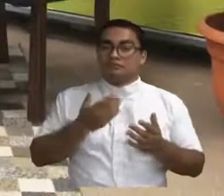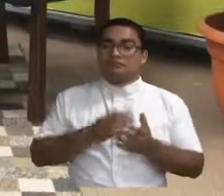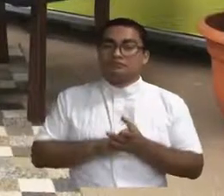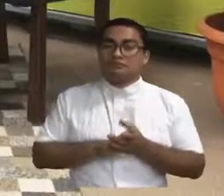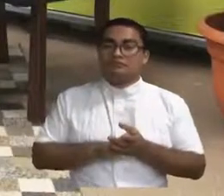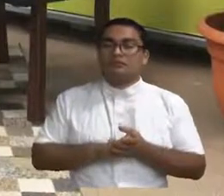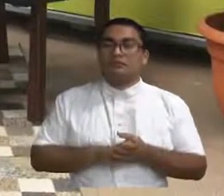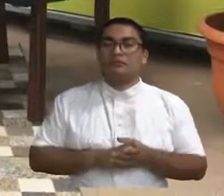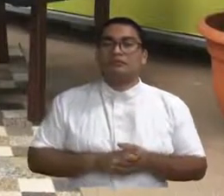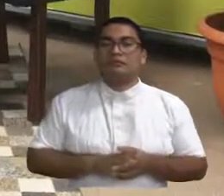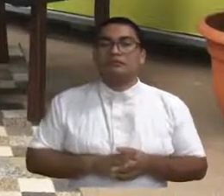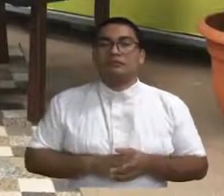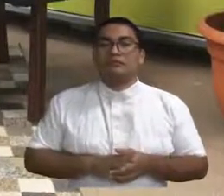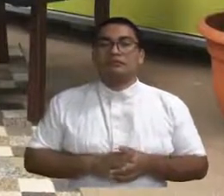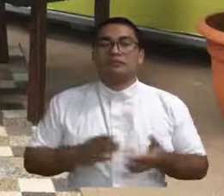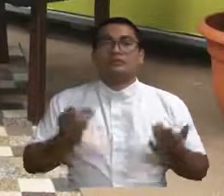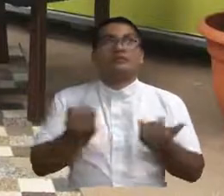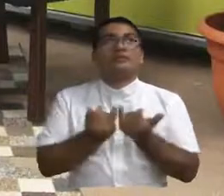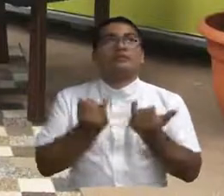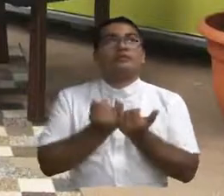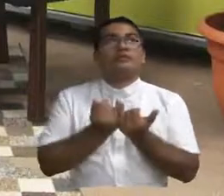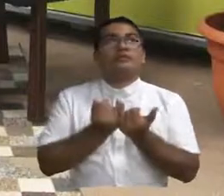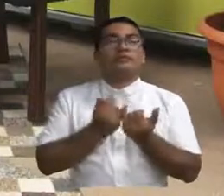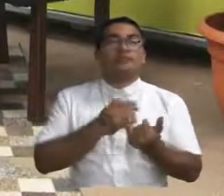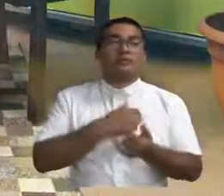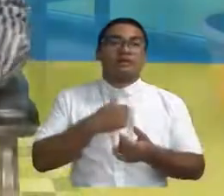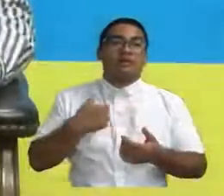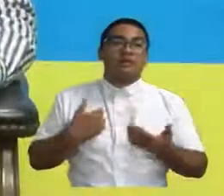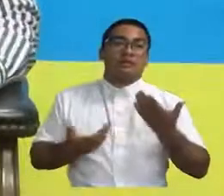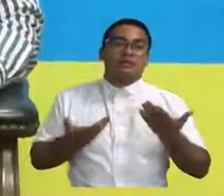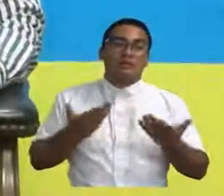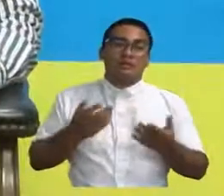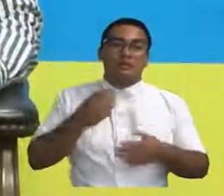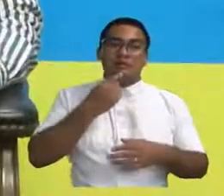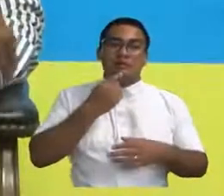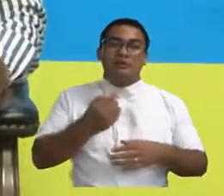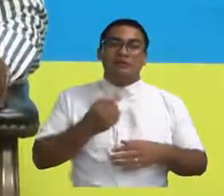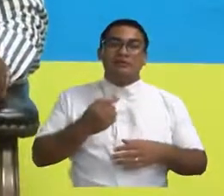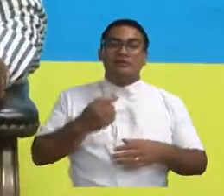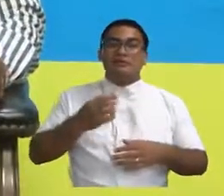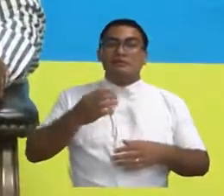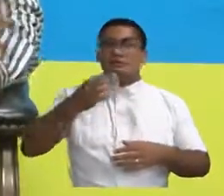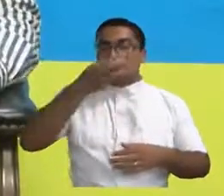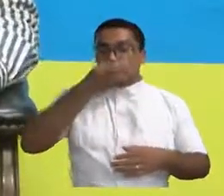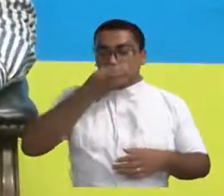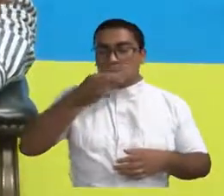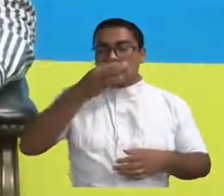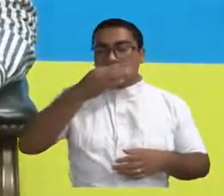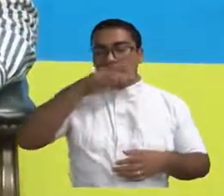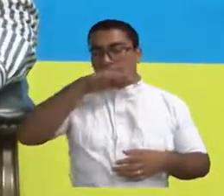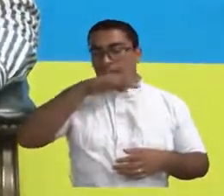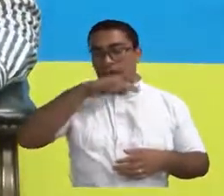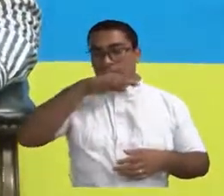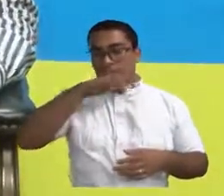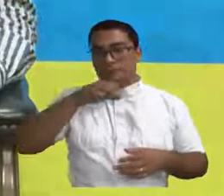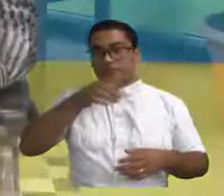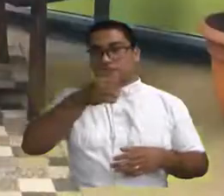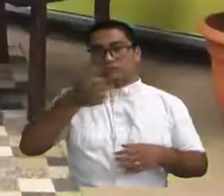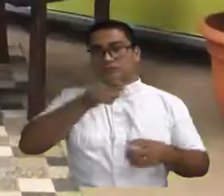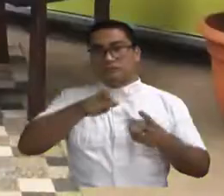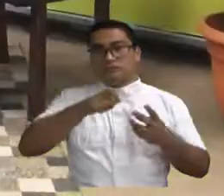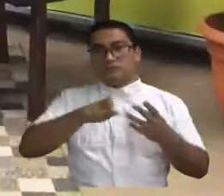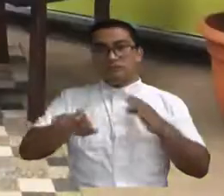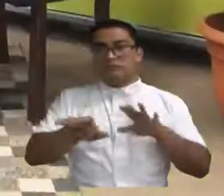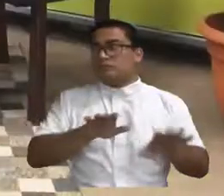final, ¿qué sucedería, por ejemplo, si no sacamos toda esa mucosidad que está en nuestros niños de 6 meses? que no